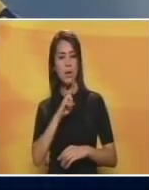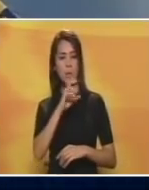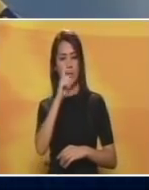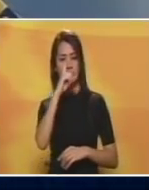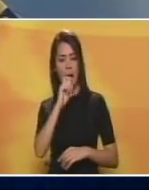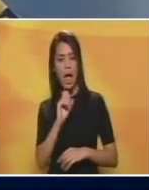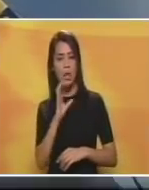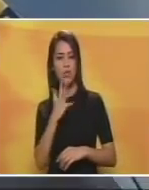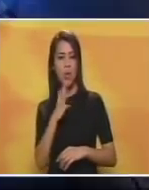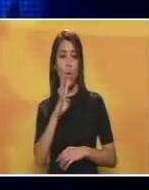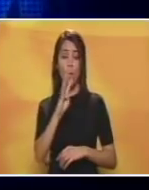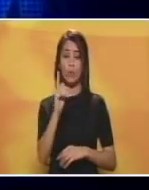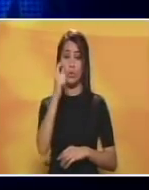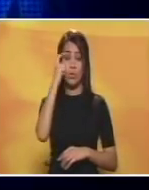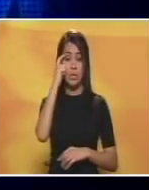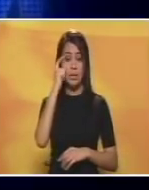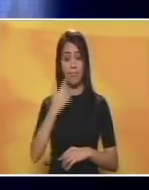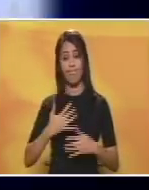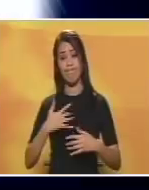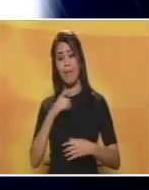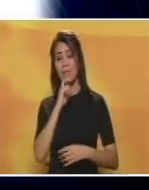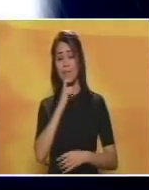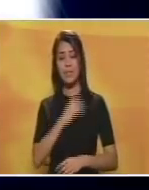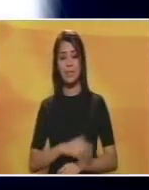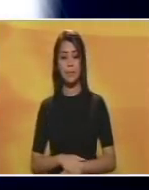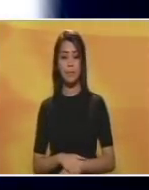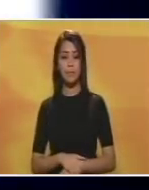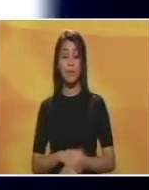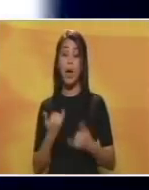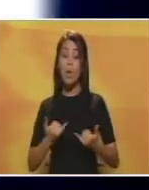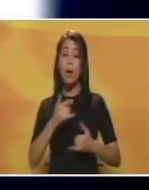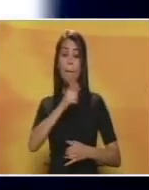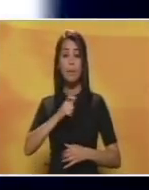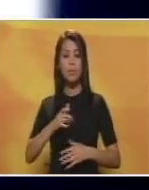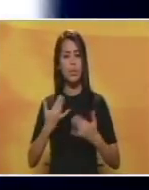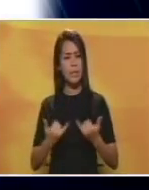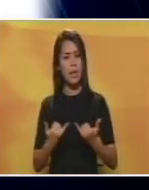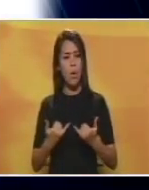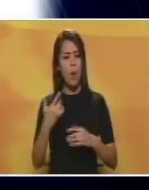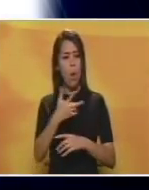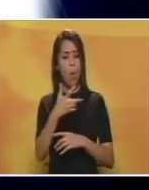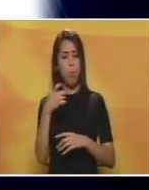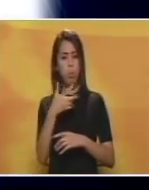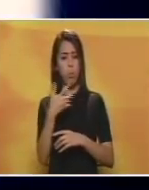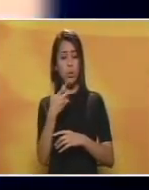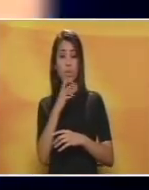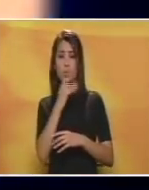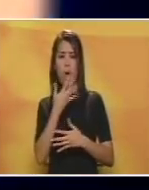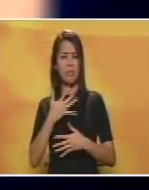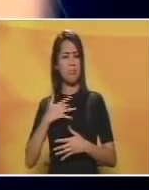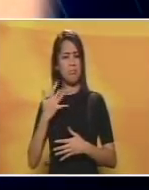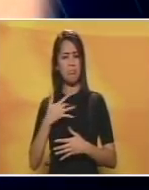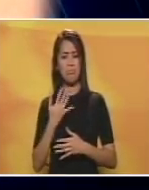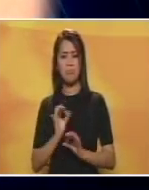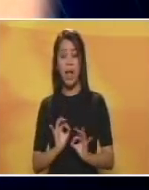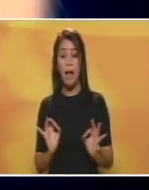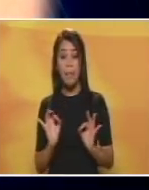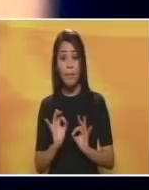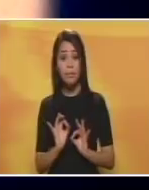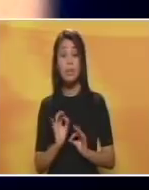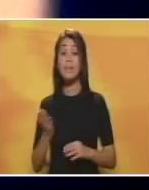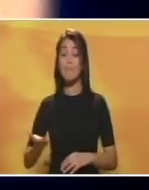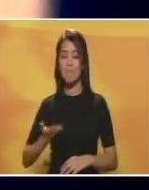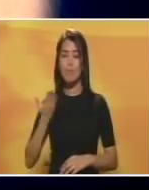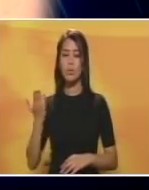presentar complicaciones. Aquellas personas que actualmente tienen biopolímeros en su cuerpo y no han presentado ningún tipo de síntoma,